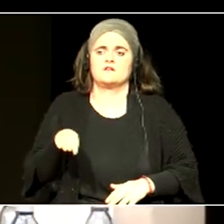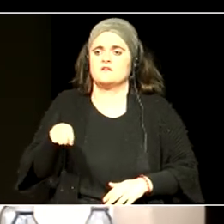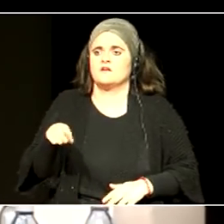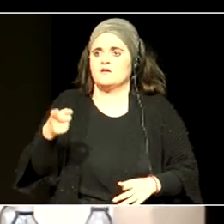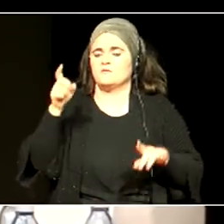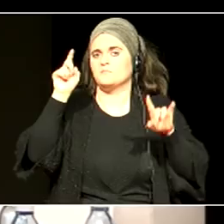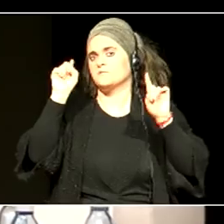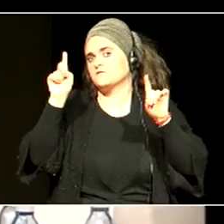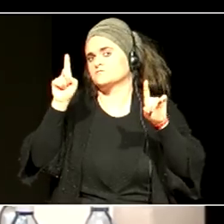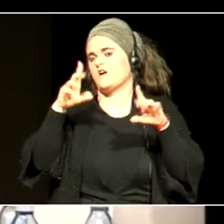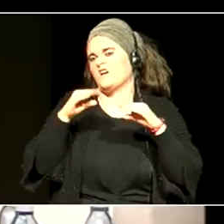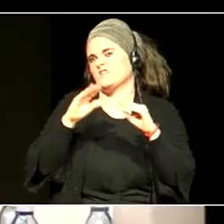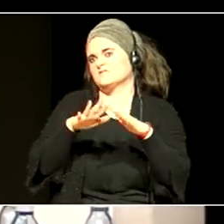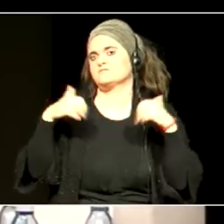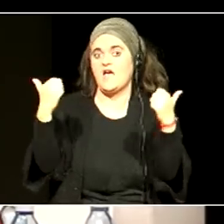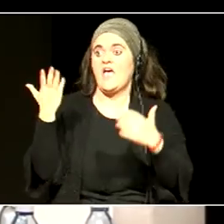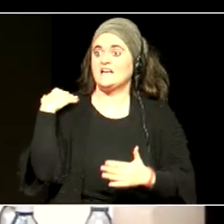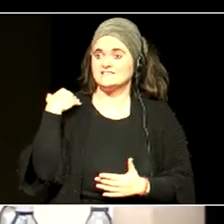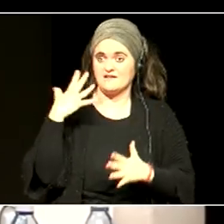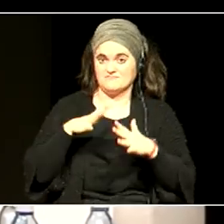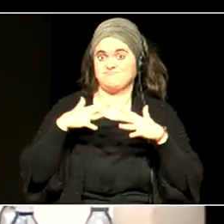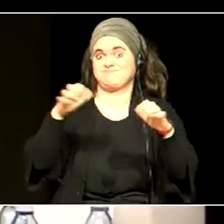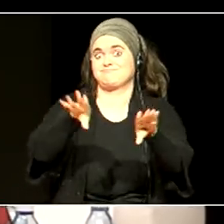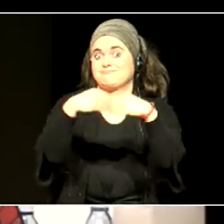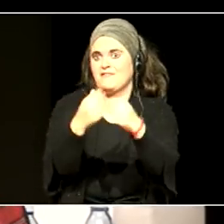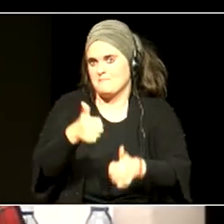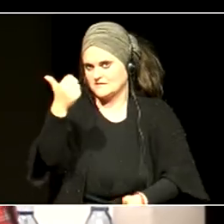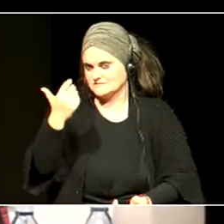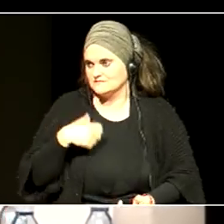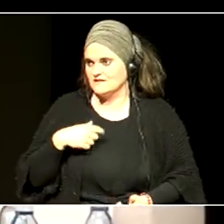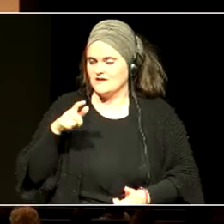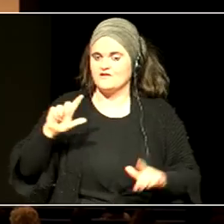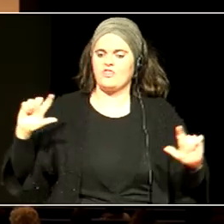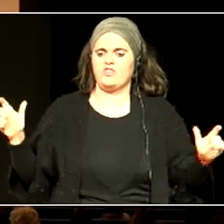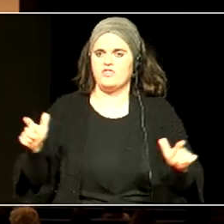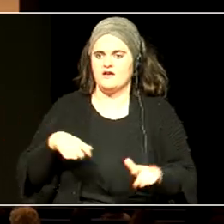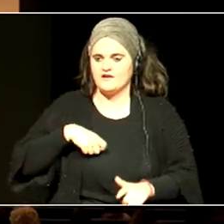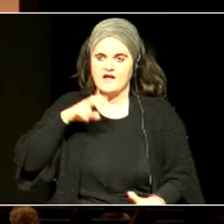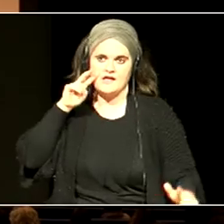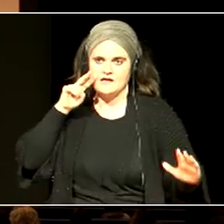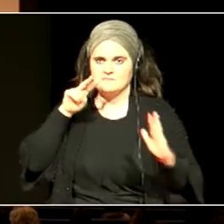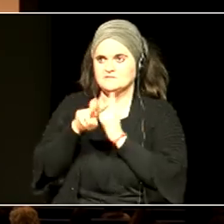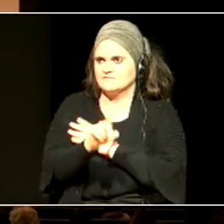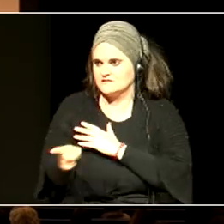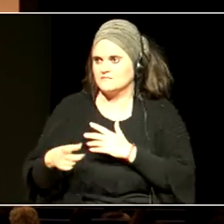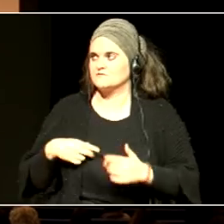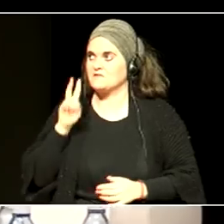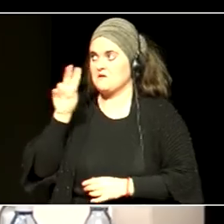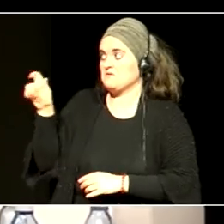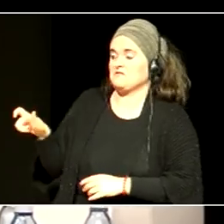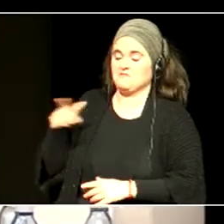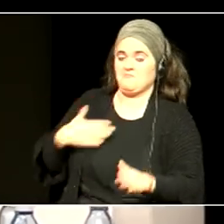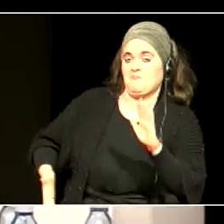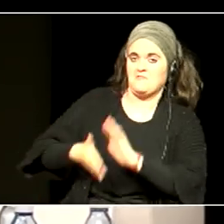gaunas saud bueno León Pero bueno Esto también nos pasa a las invisibles que para ver a esa me voy Pues muy bien puido muy